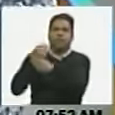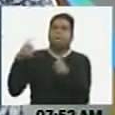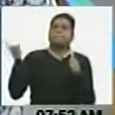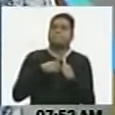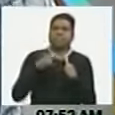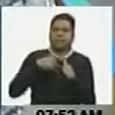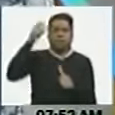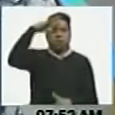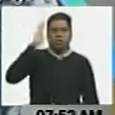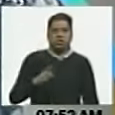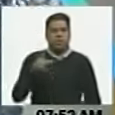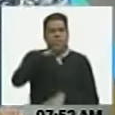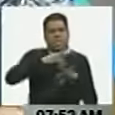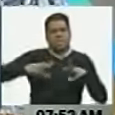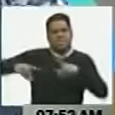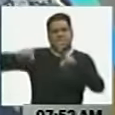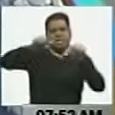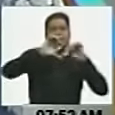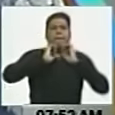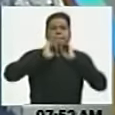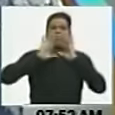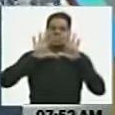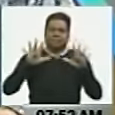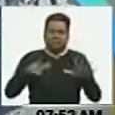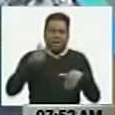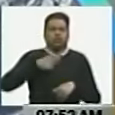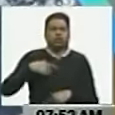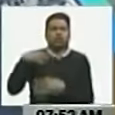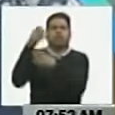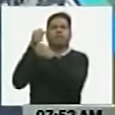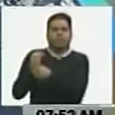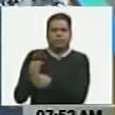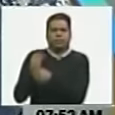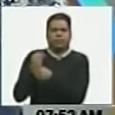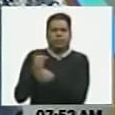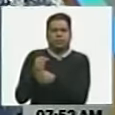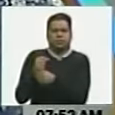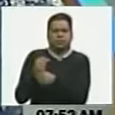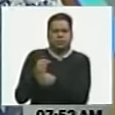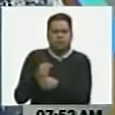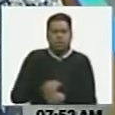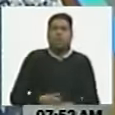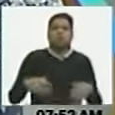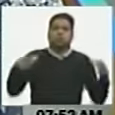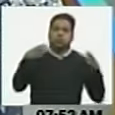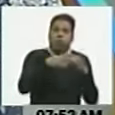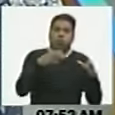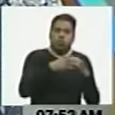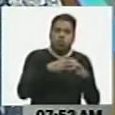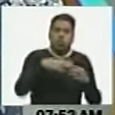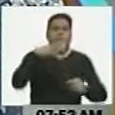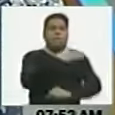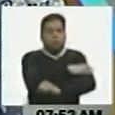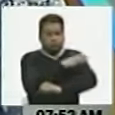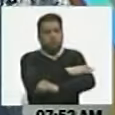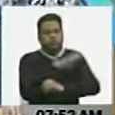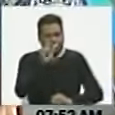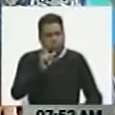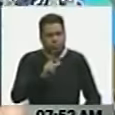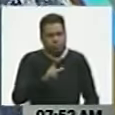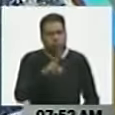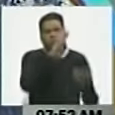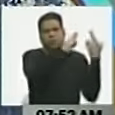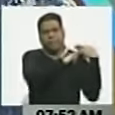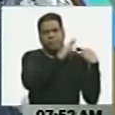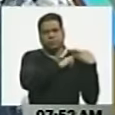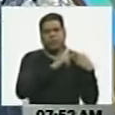bendecida. Y confío en un sector de la oposición porque responsablemente lo voy a decir, que